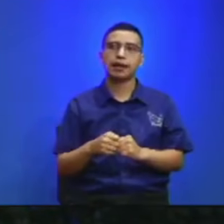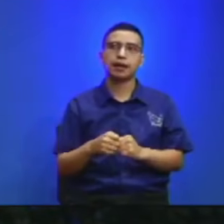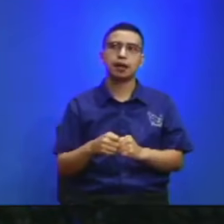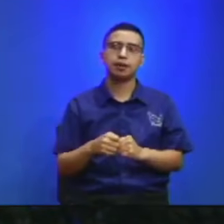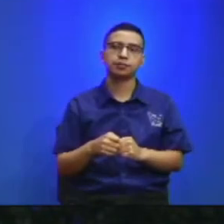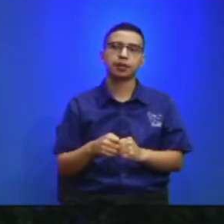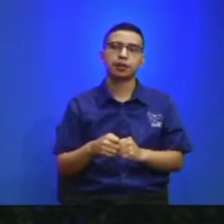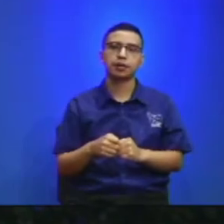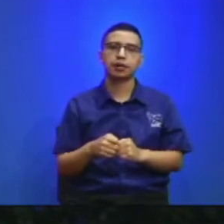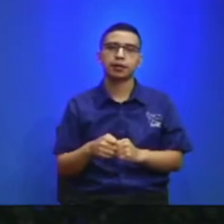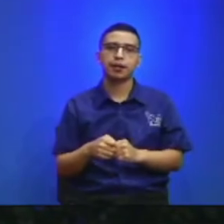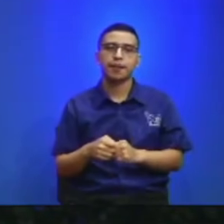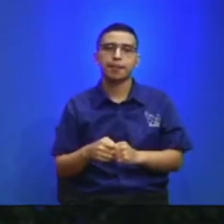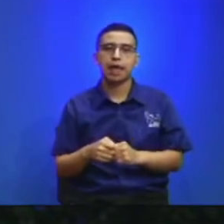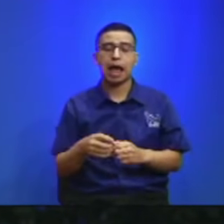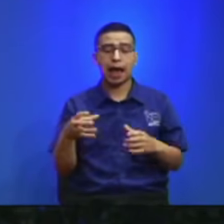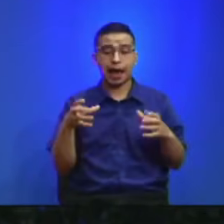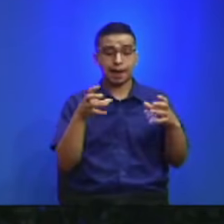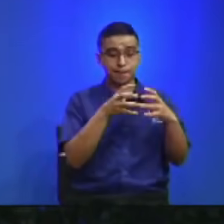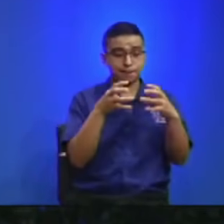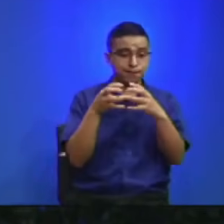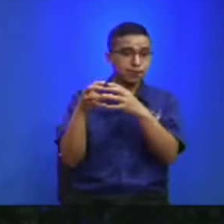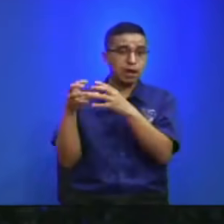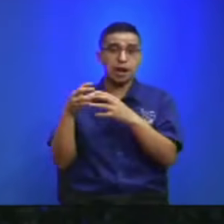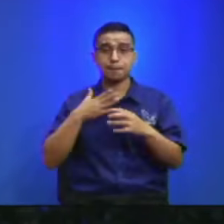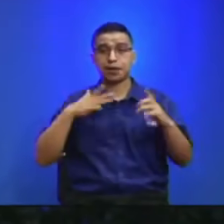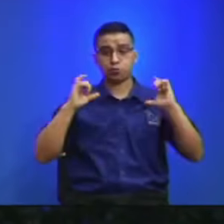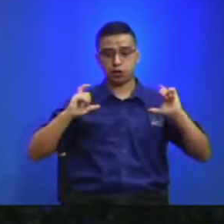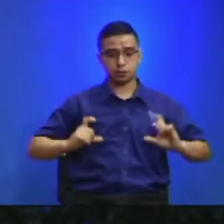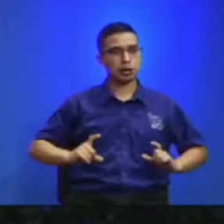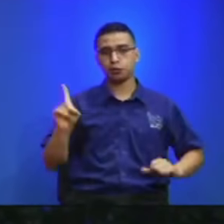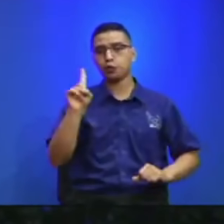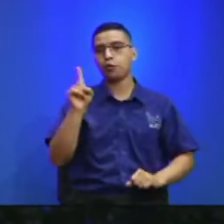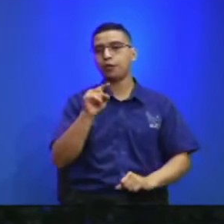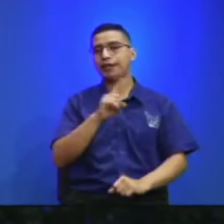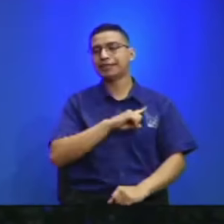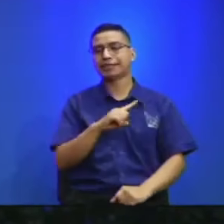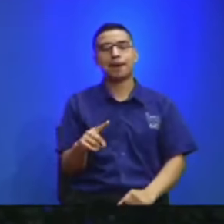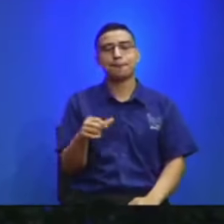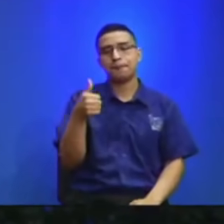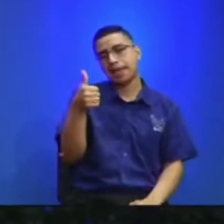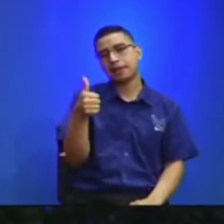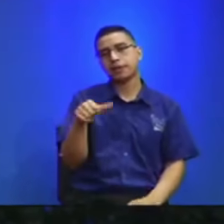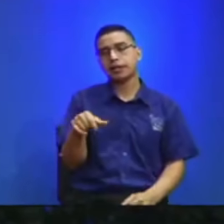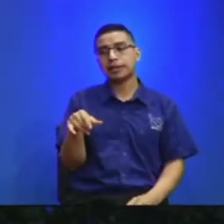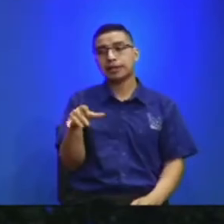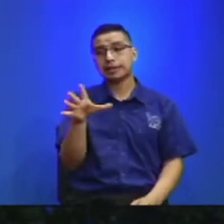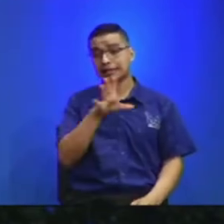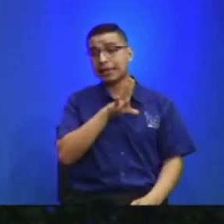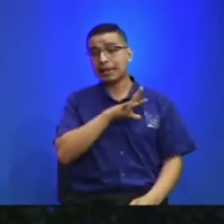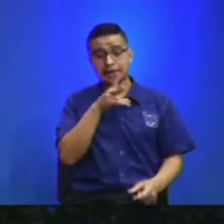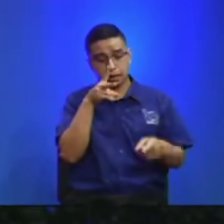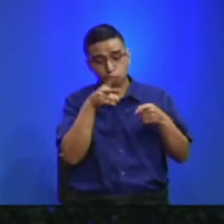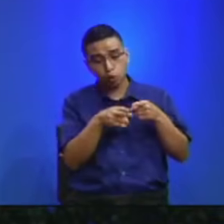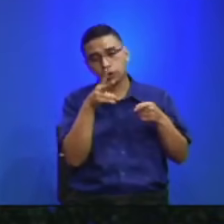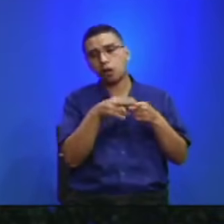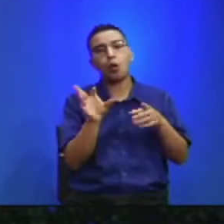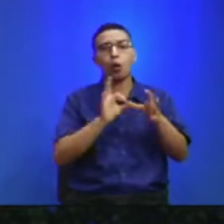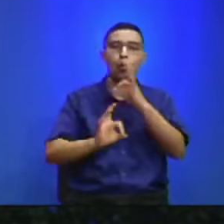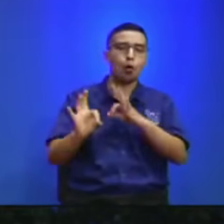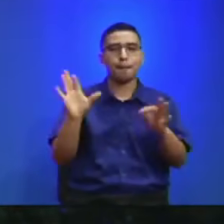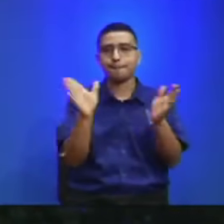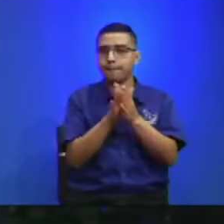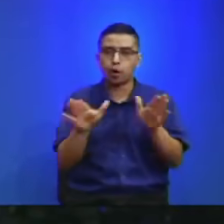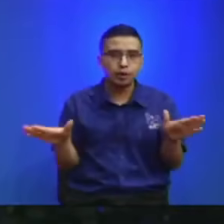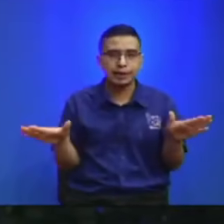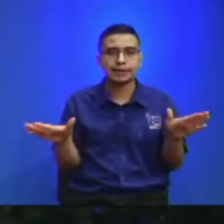que si hubieran algunas células en mí que no están bien y que las tienen que cortar o que se tienen que morir porque